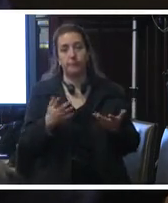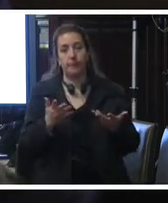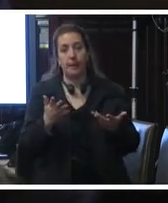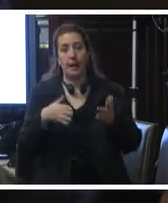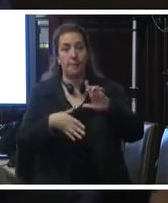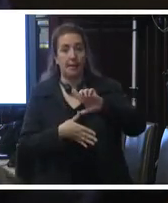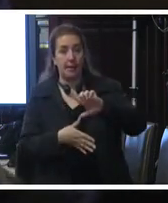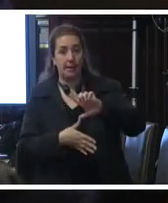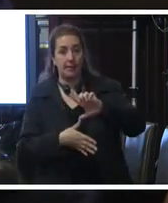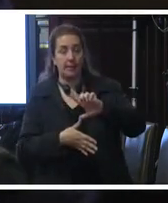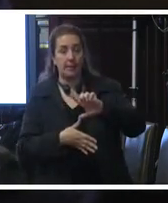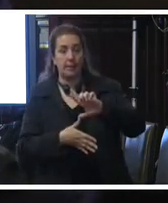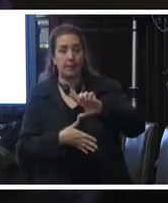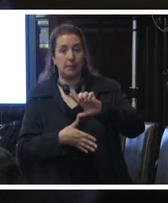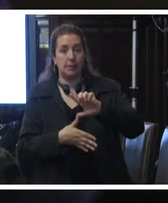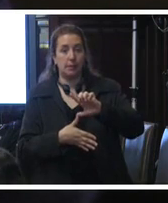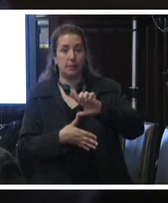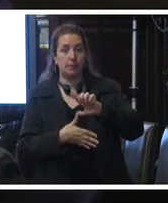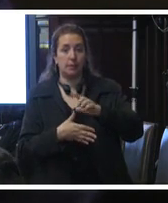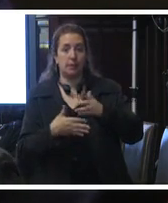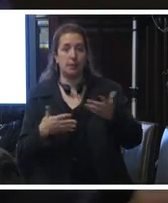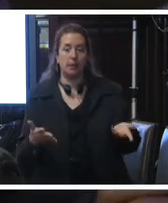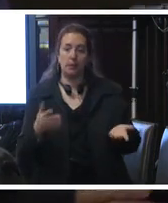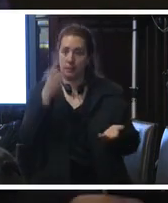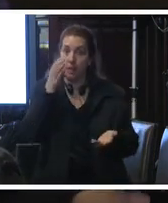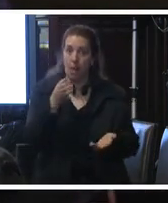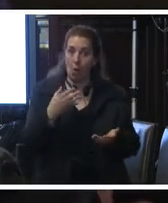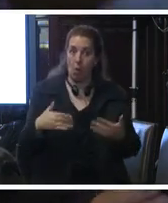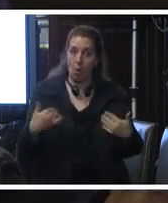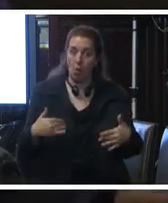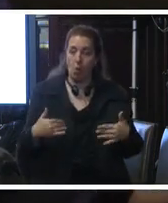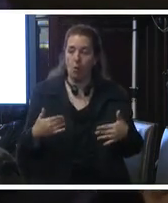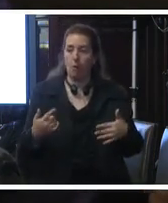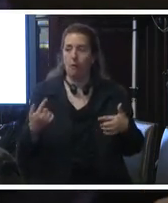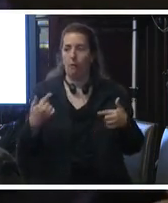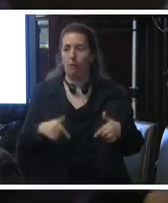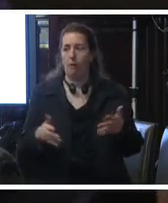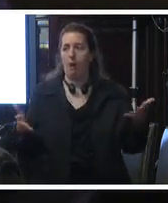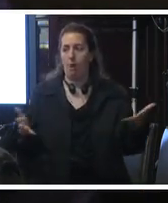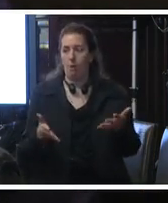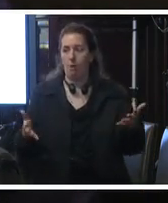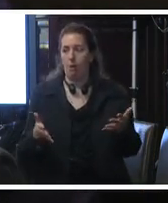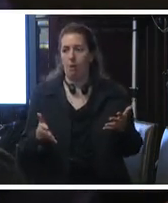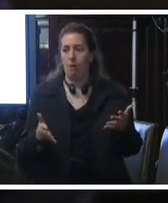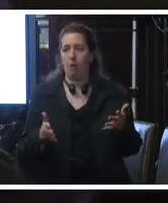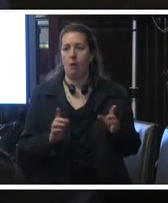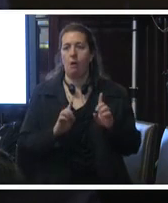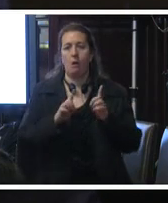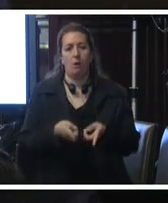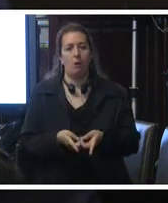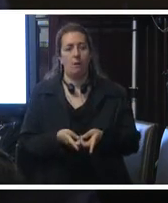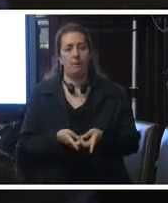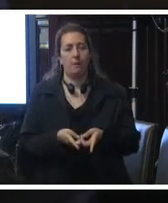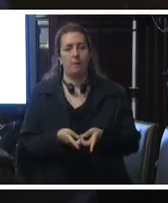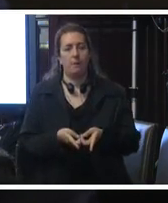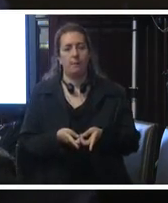en América Latina es un alto riesgo, pues ahora el hecho de que es